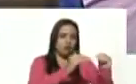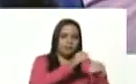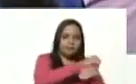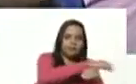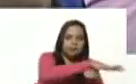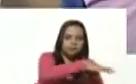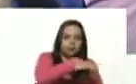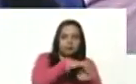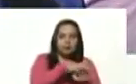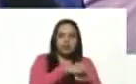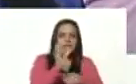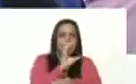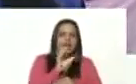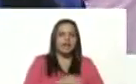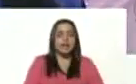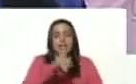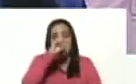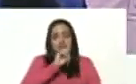Caracas en el año